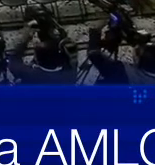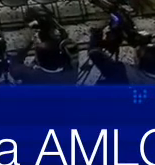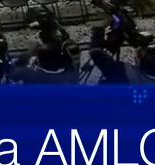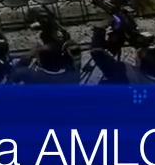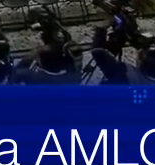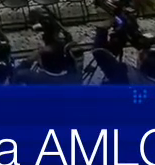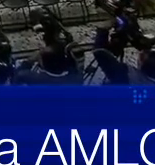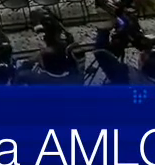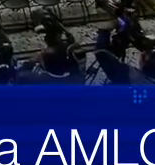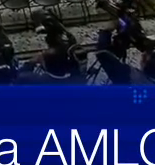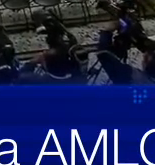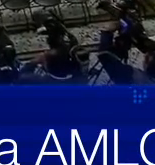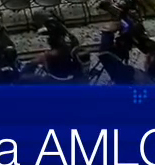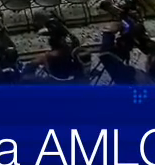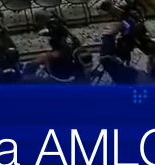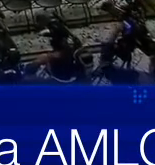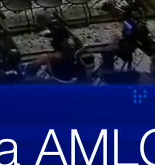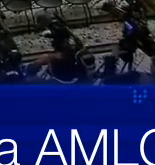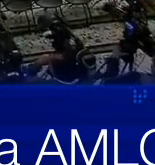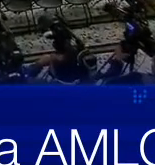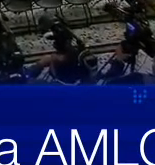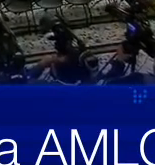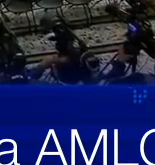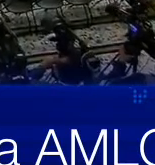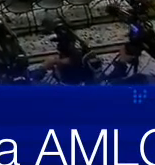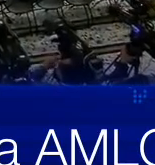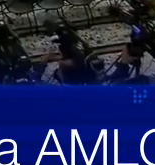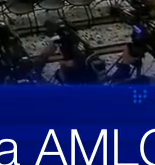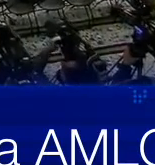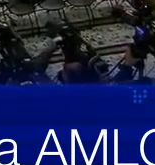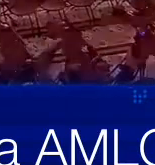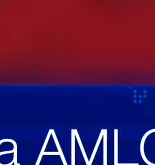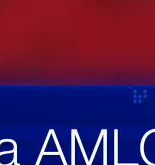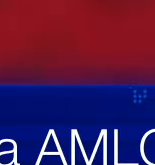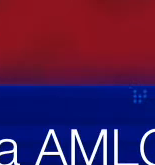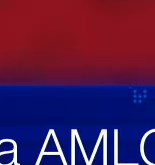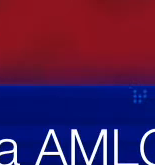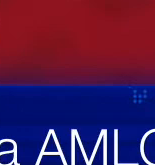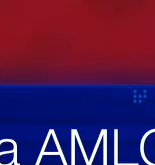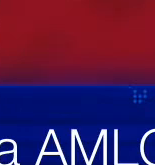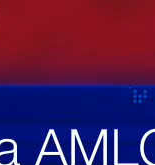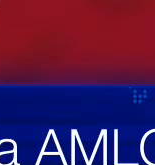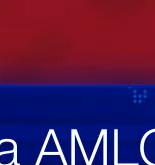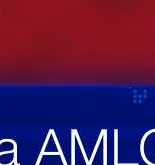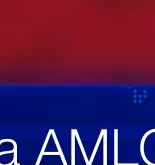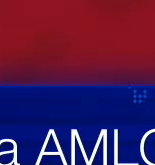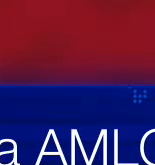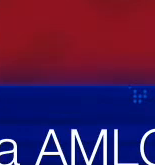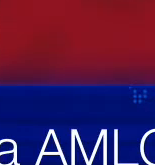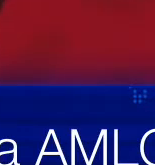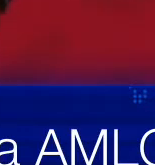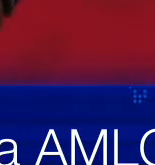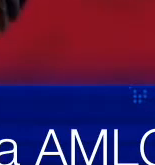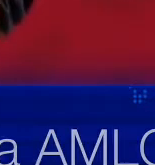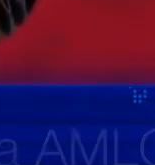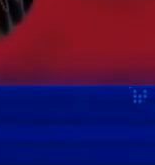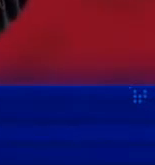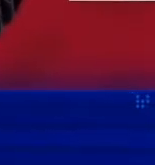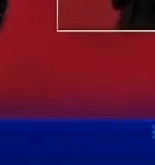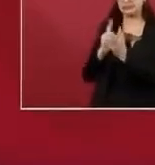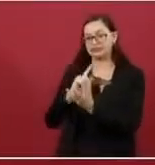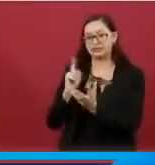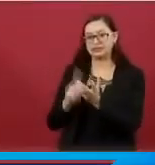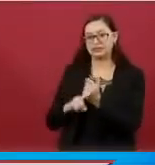unanimidad aprobó el Consejo del Instituto de